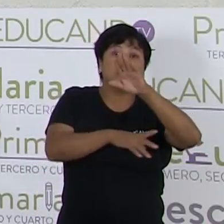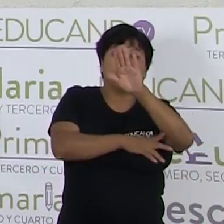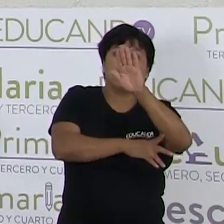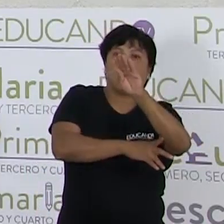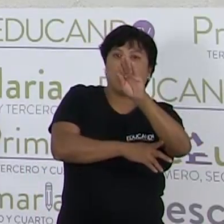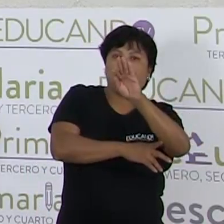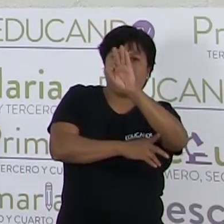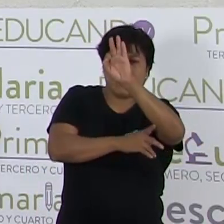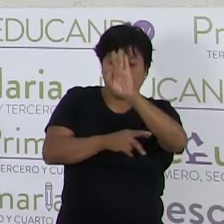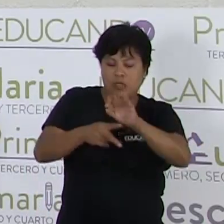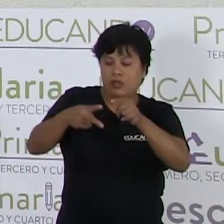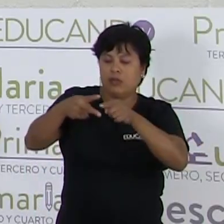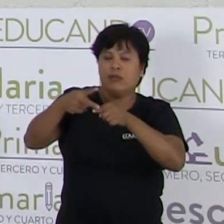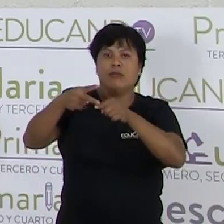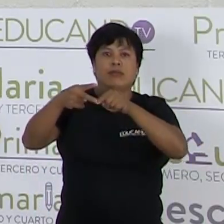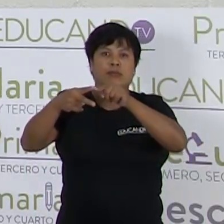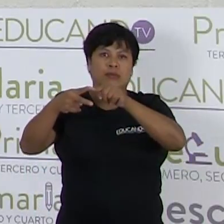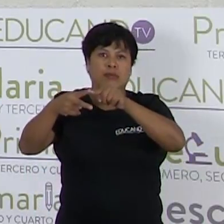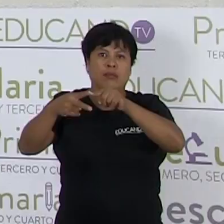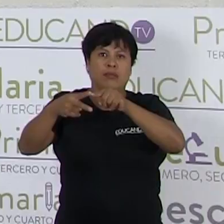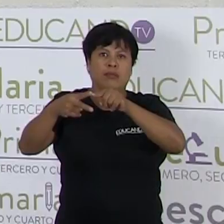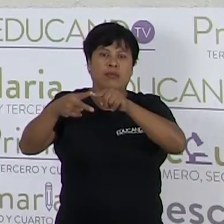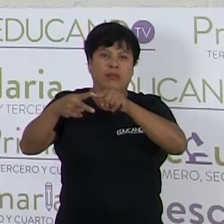90 grados.